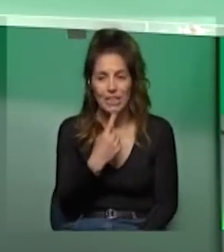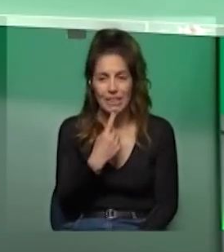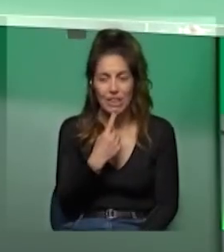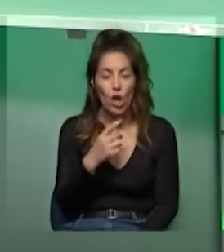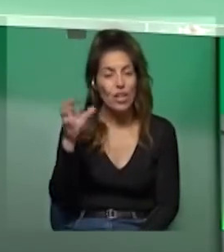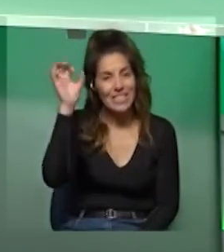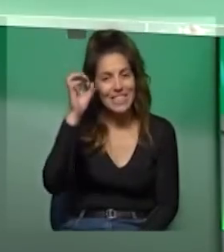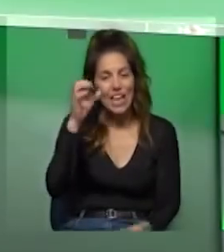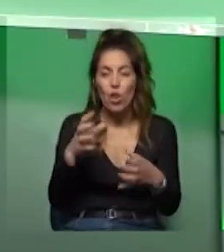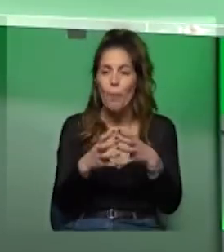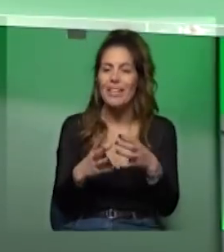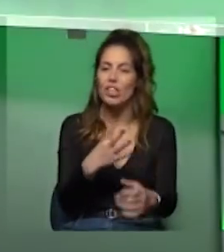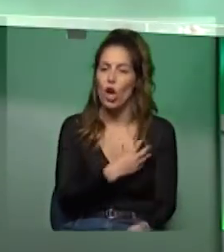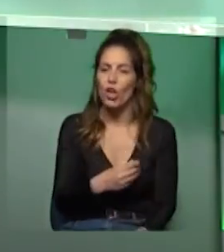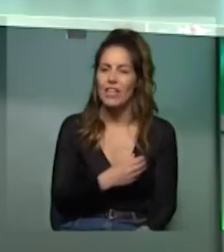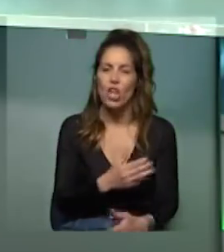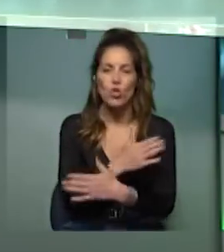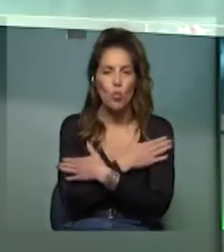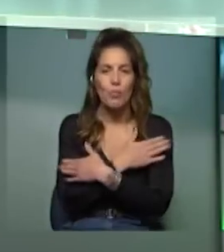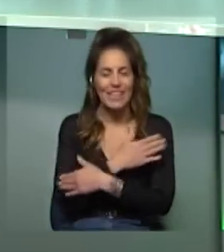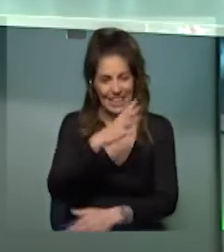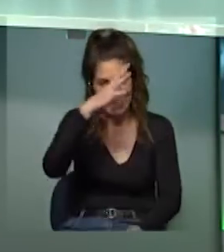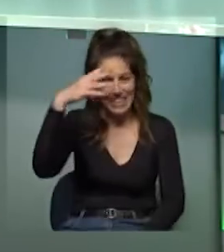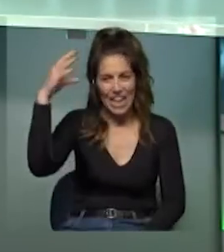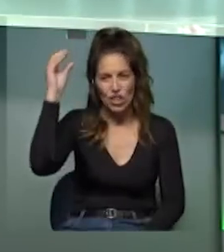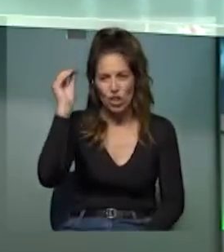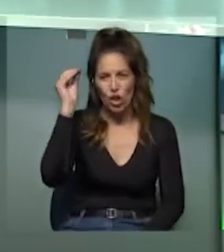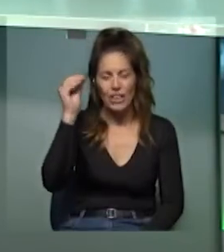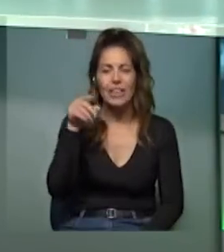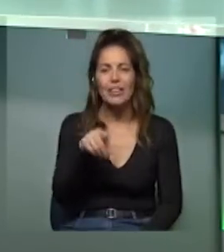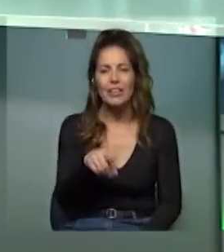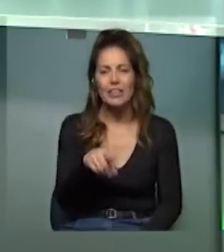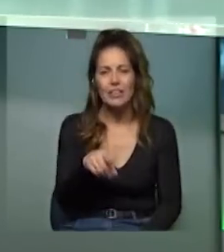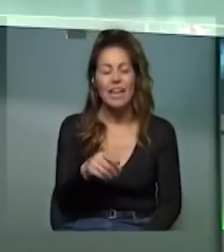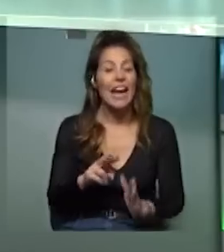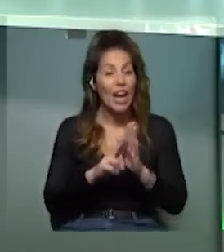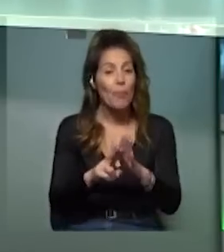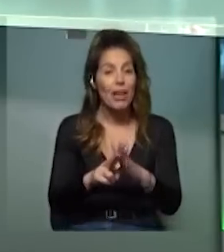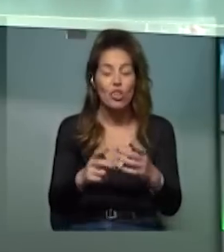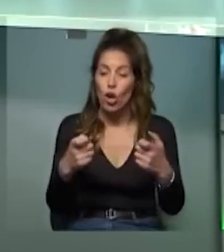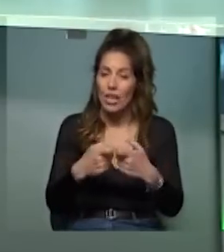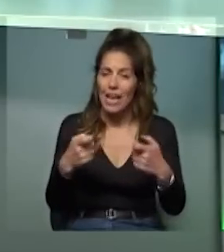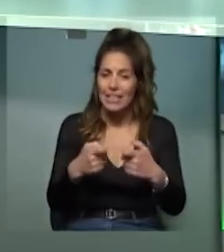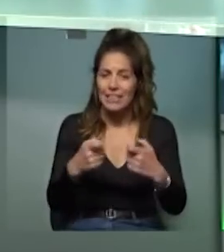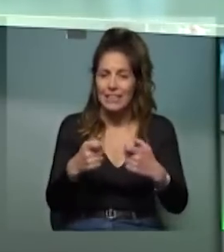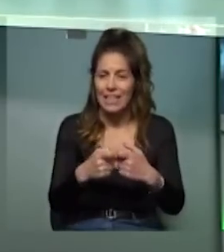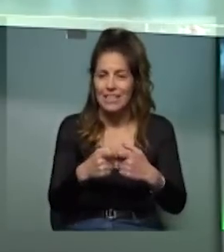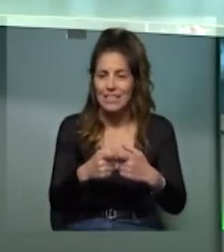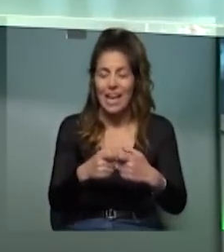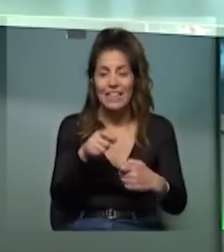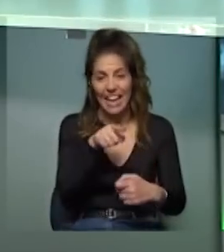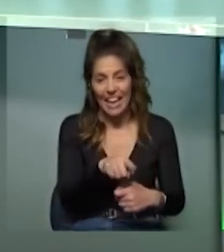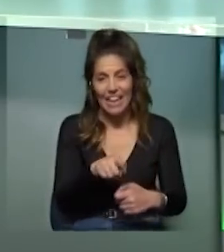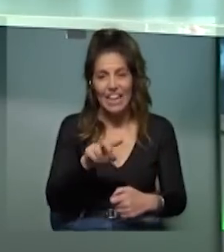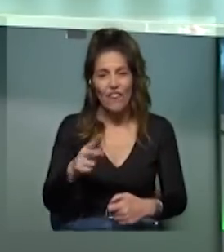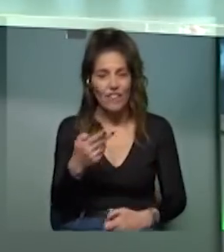senador de Partido Nacional suplente de Juan sartori estamos hablando de Juan estraneo respaldó la alianza entre su par y la vicepresidenta de